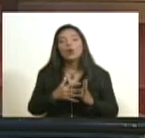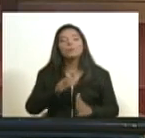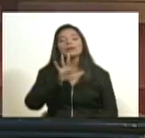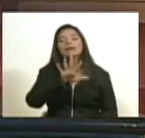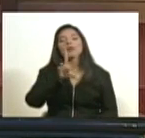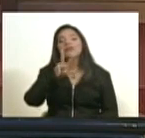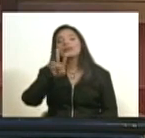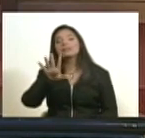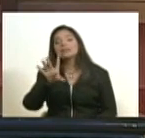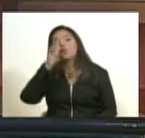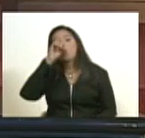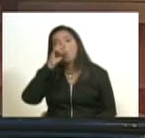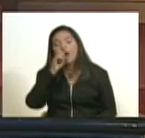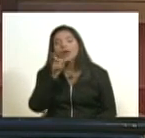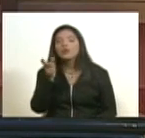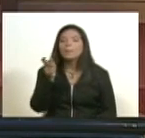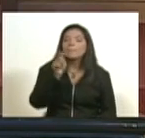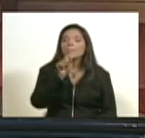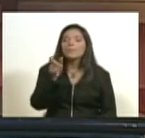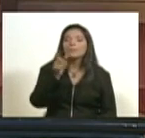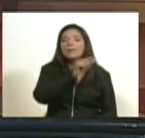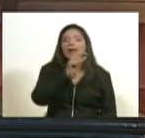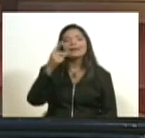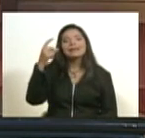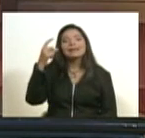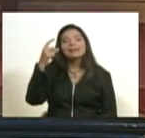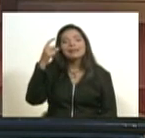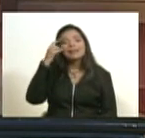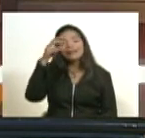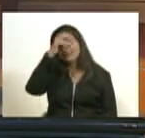5.525 años del calendario indígena suramericano.